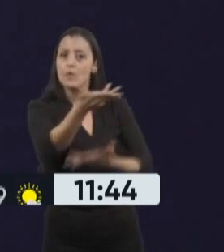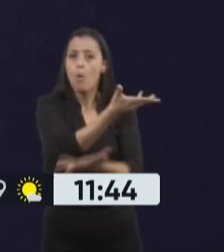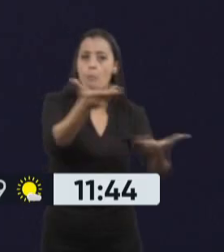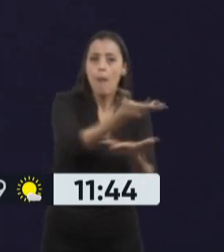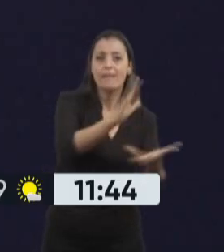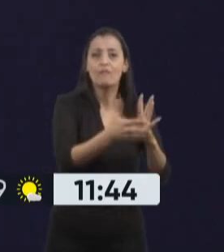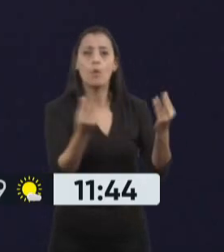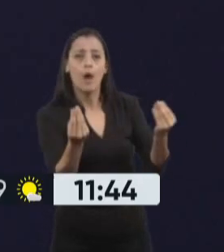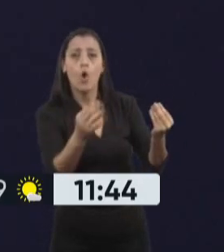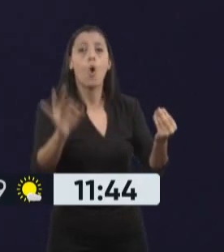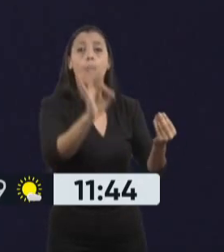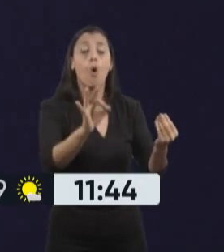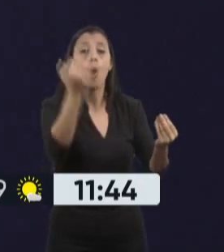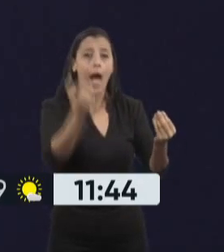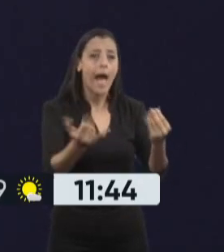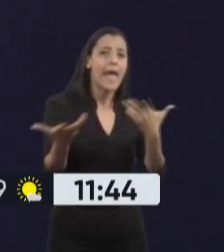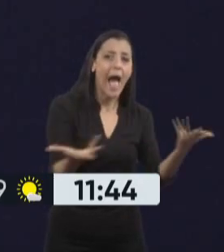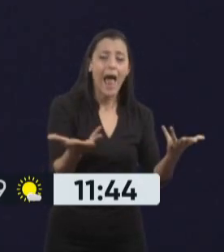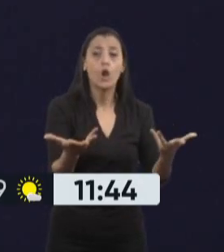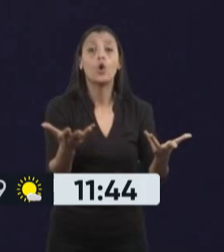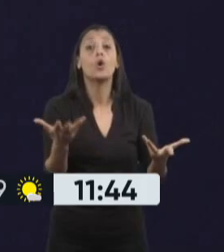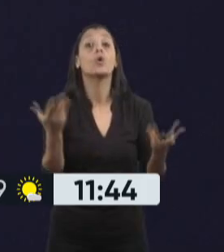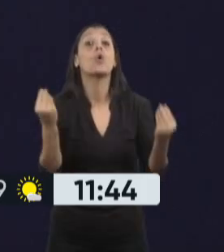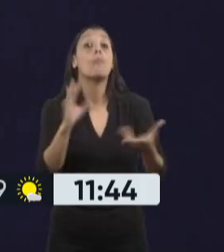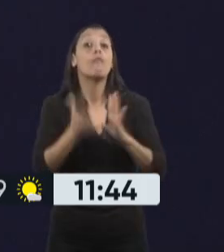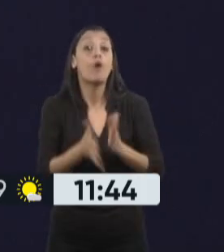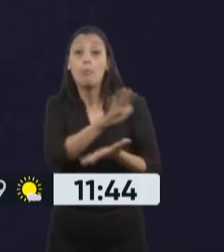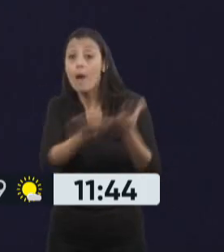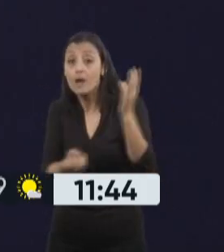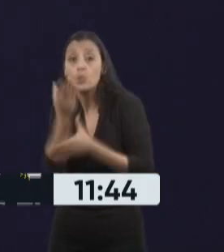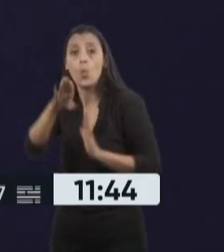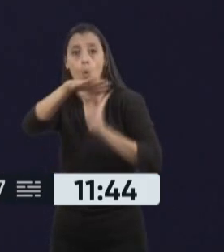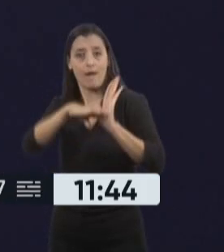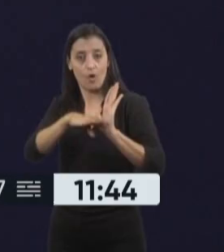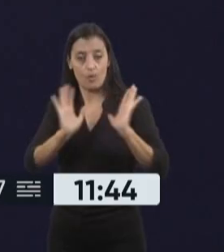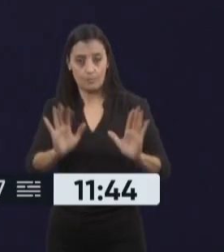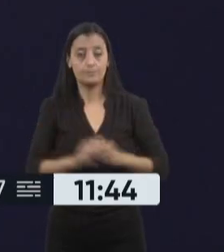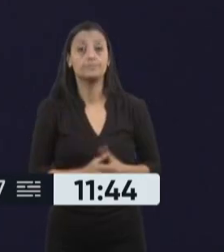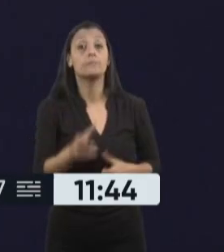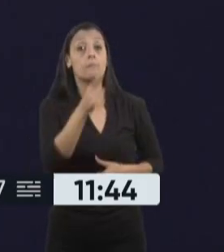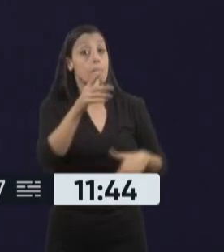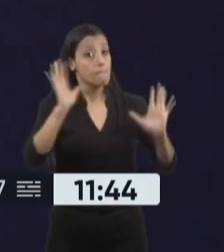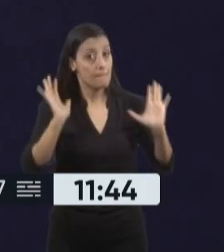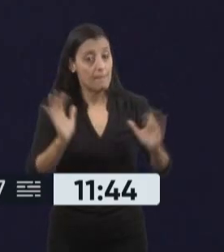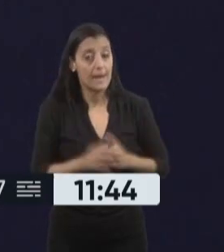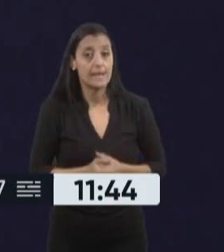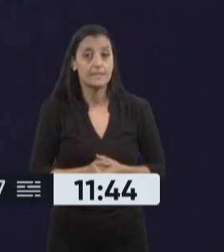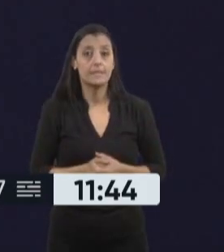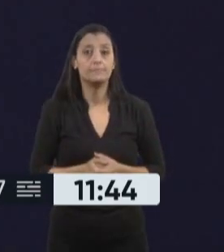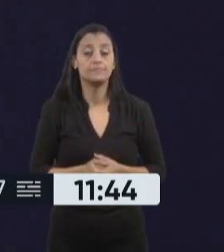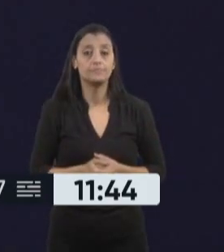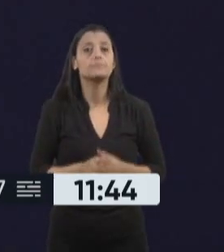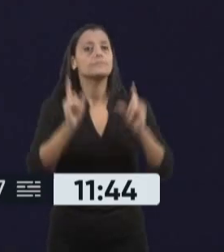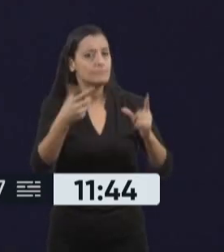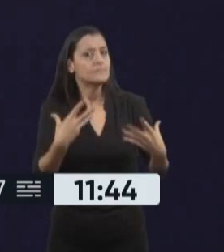tengan algún grado de interés en cómo la vamos a conformar. Y me parece que darle una mano